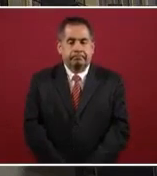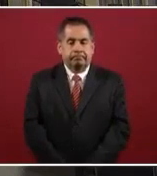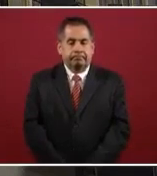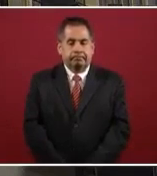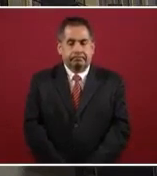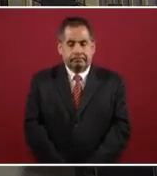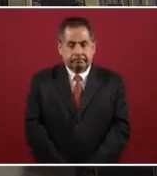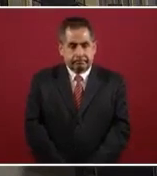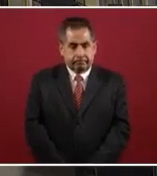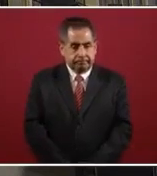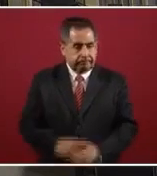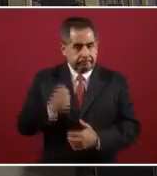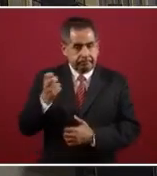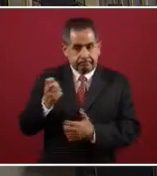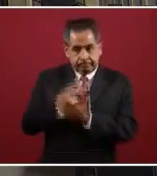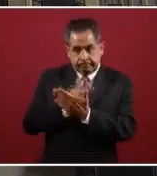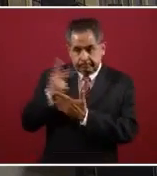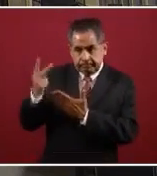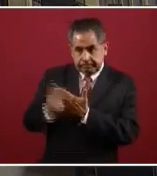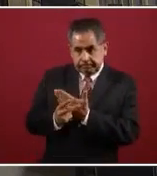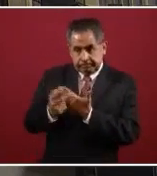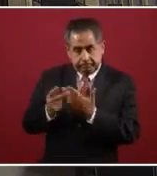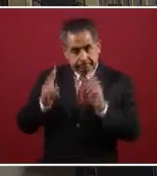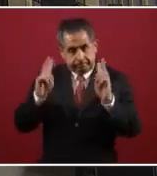Bueno, pues este es el programa.